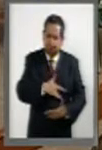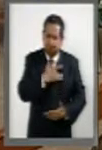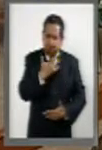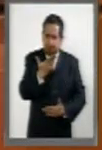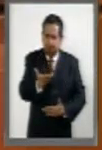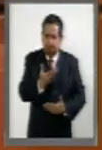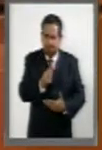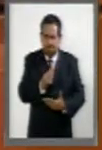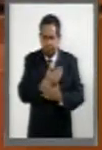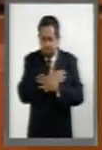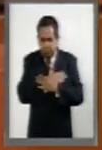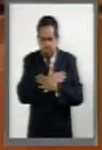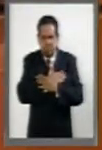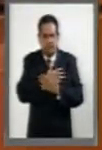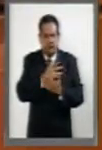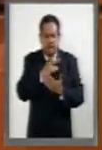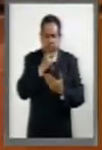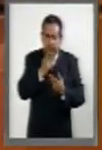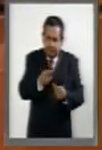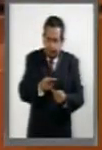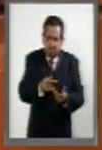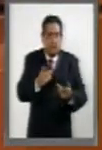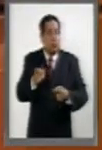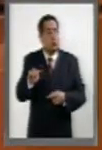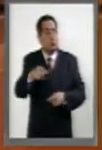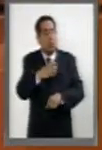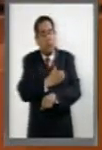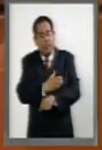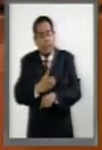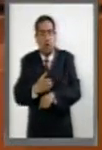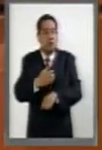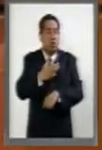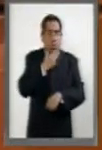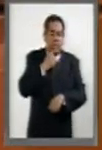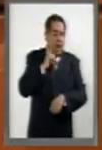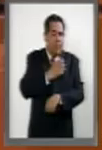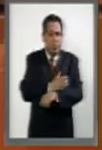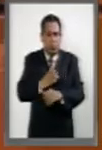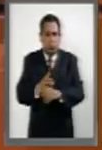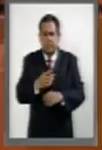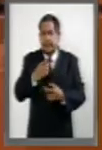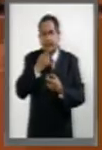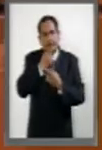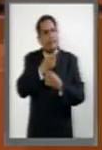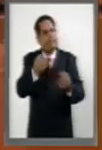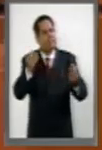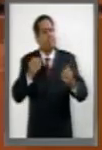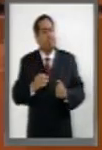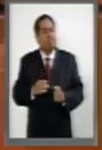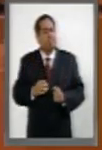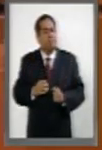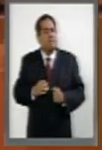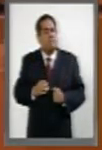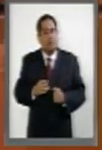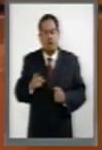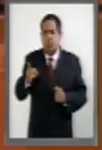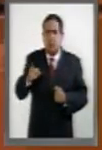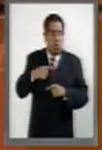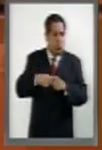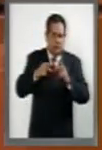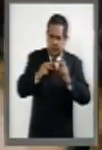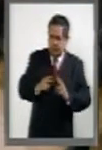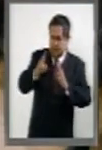nuestras palabras de aliento. A sus compañeras, compañeros y amigos, decirles que honrar